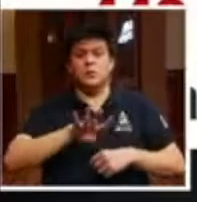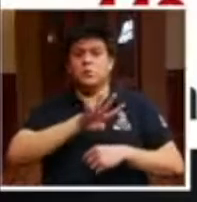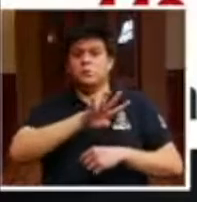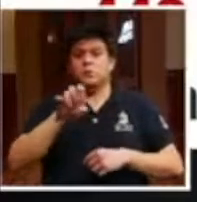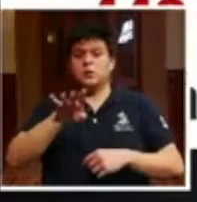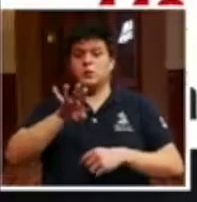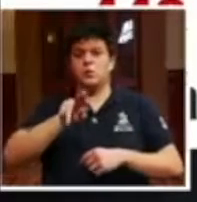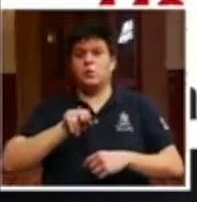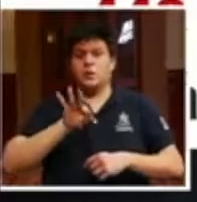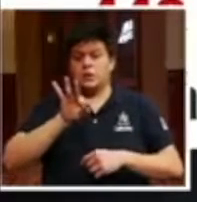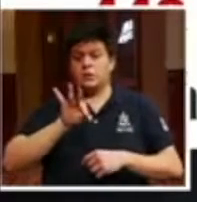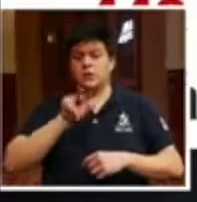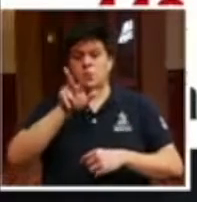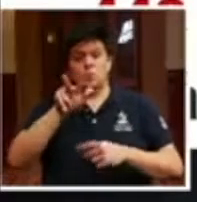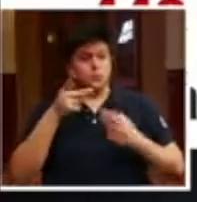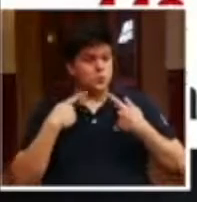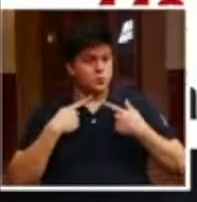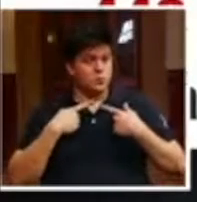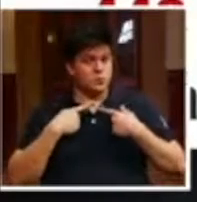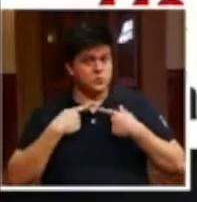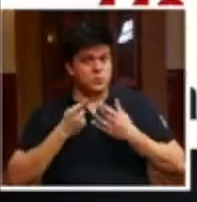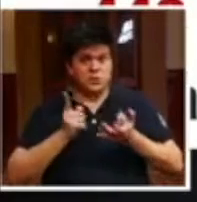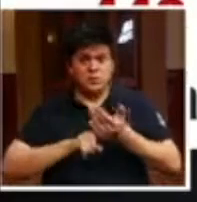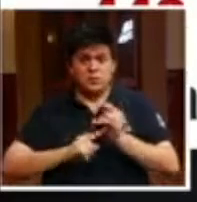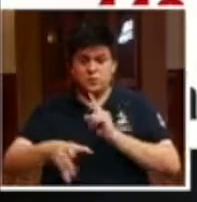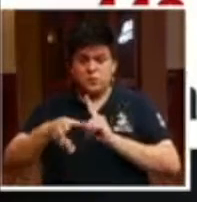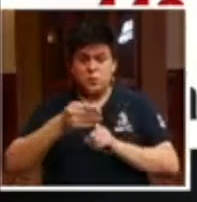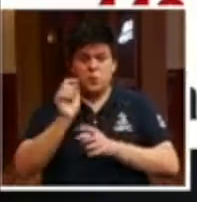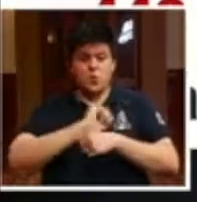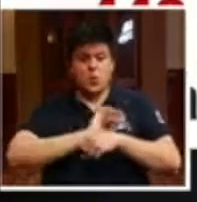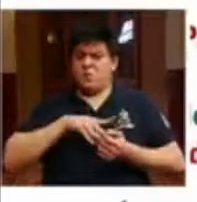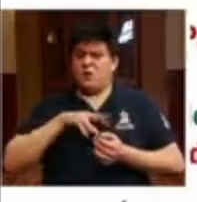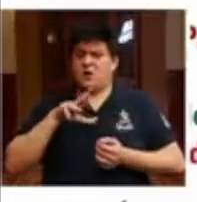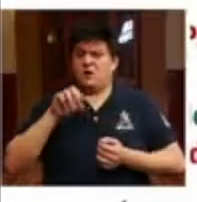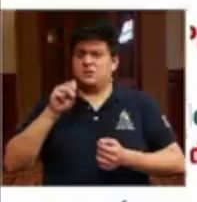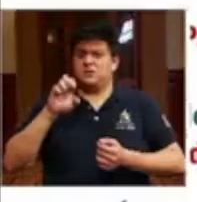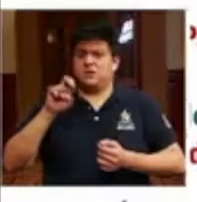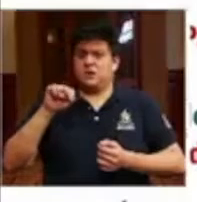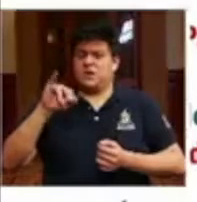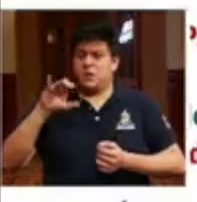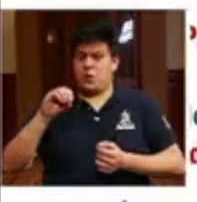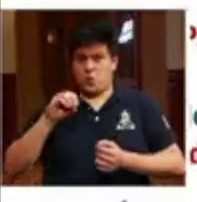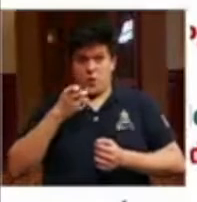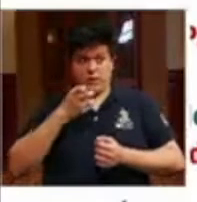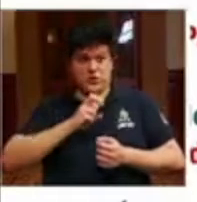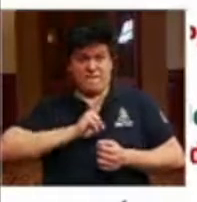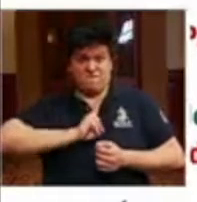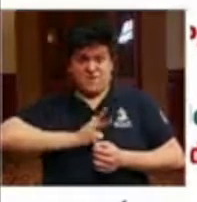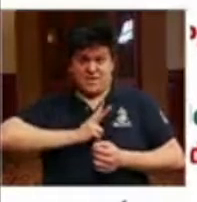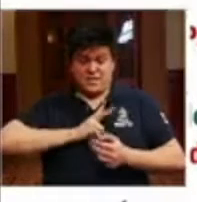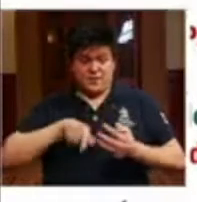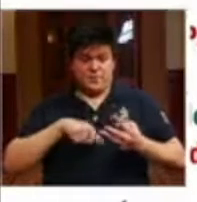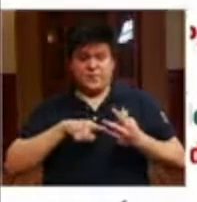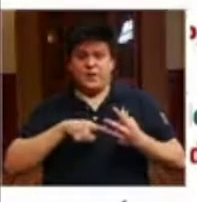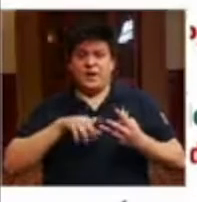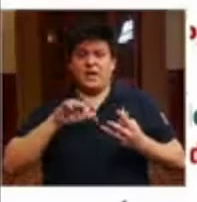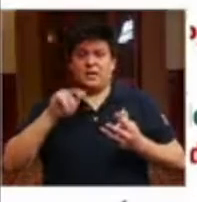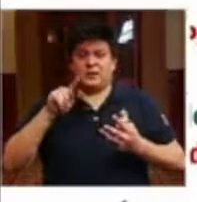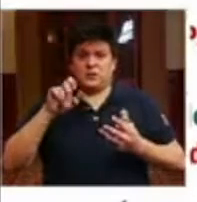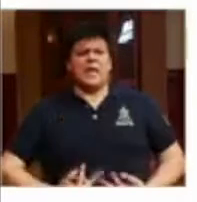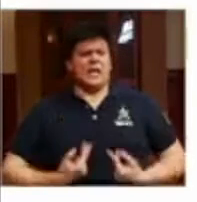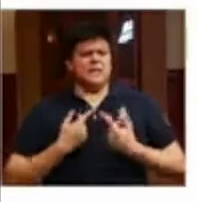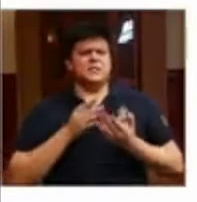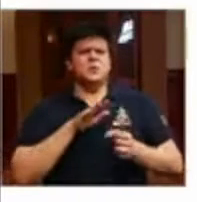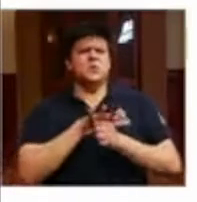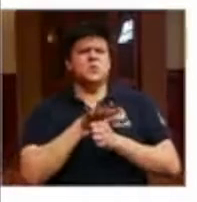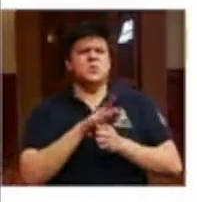448 defunciones por COVID-19 asociadas al tabaquismo. El tabaquismo puede ocasionar distintos tipos de